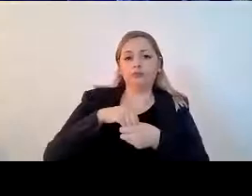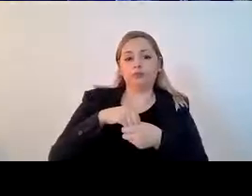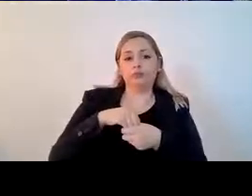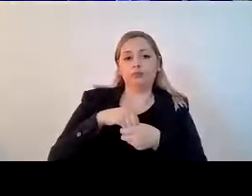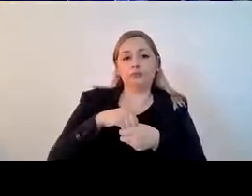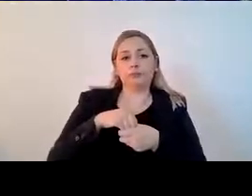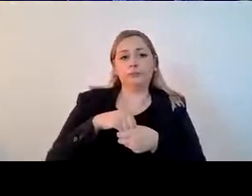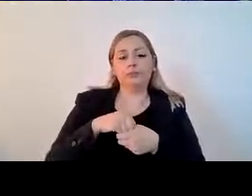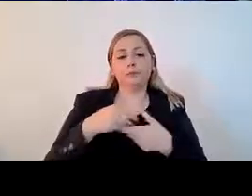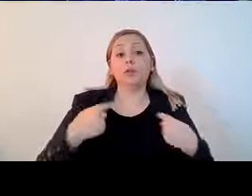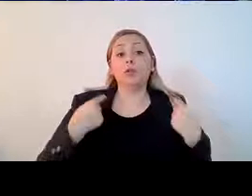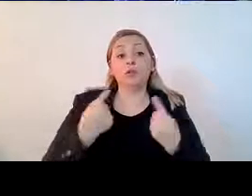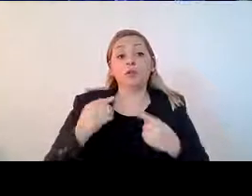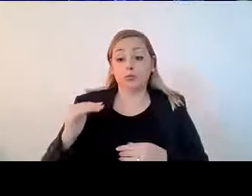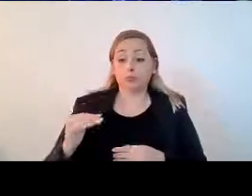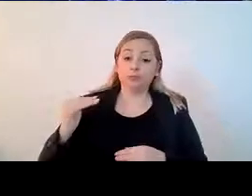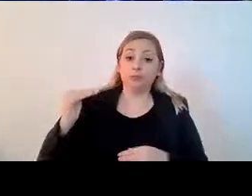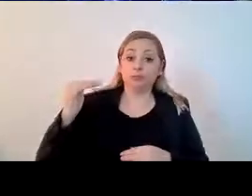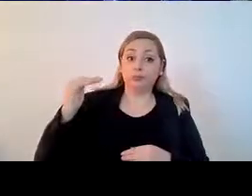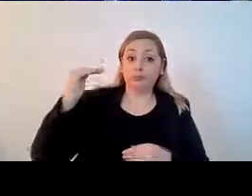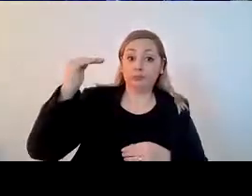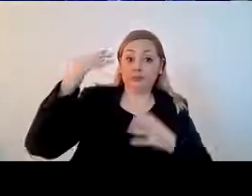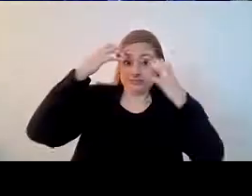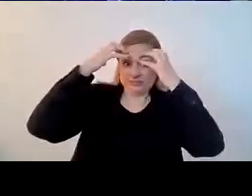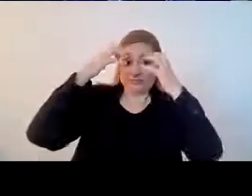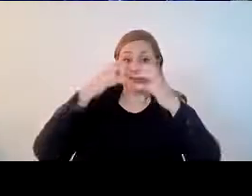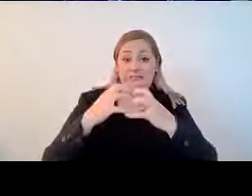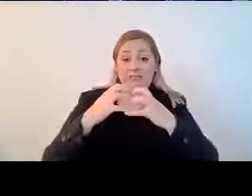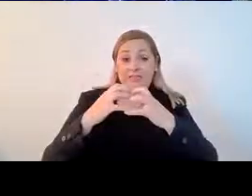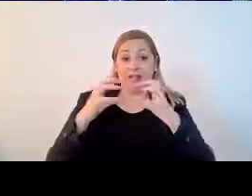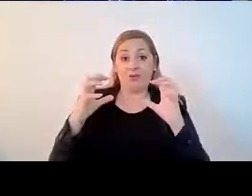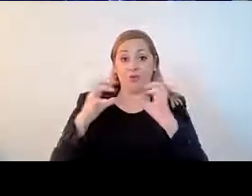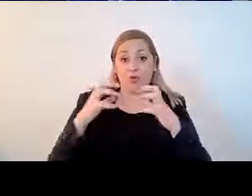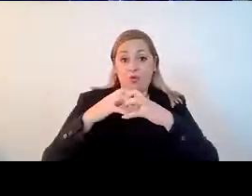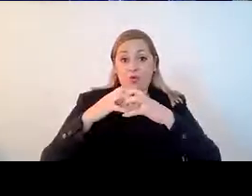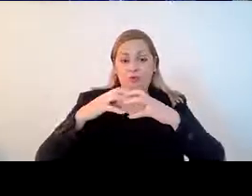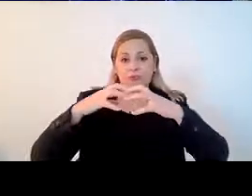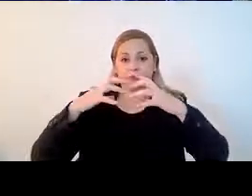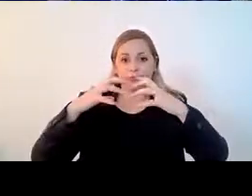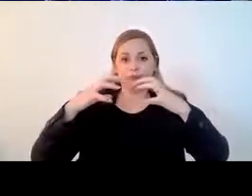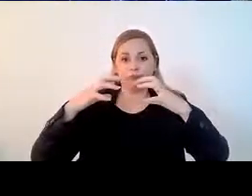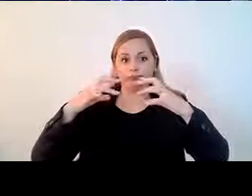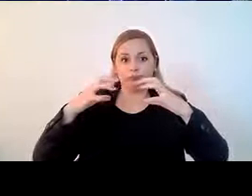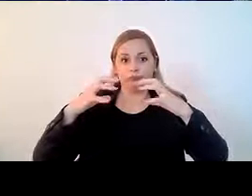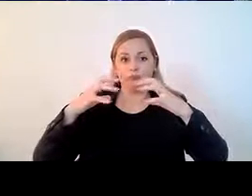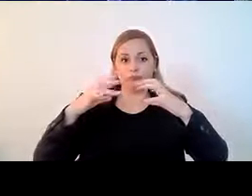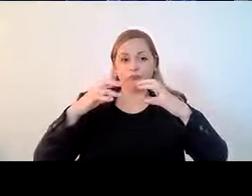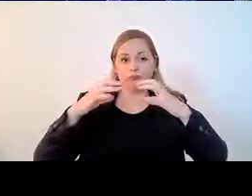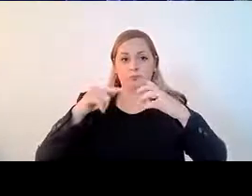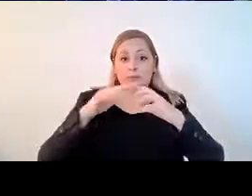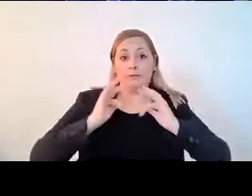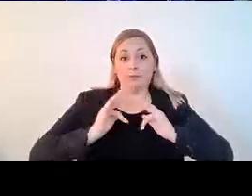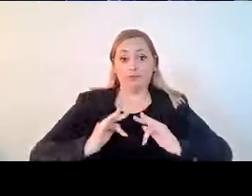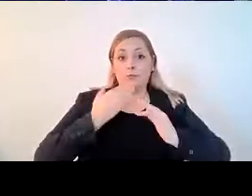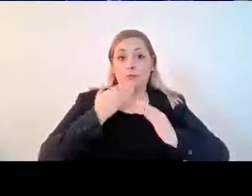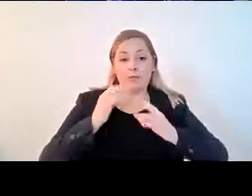involucrado. A medida que vamos creciendo, la parte del cerebro conocida como lóbulos frontales va aumentando en tamaño y estas funciones también se